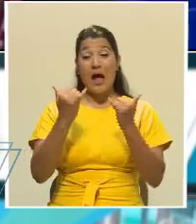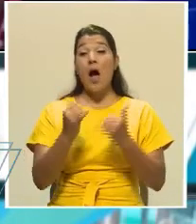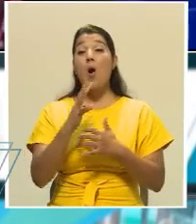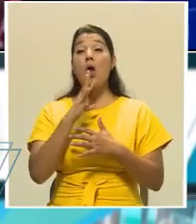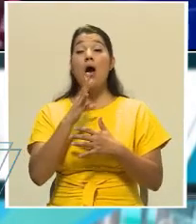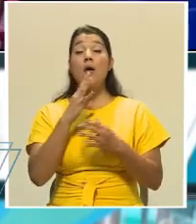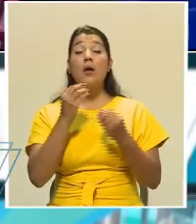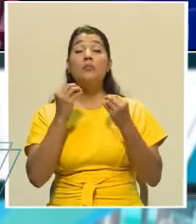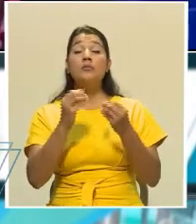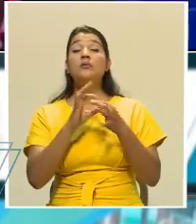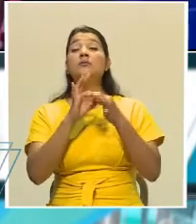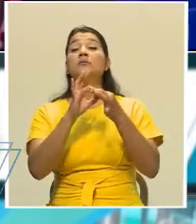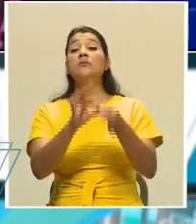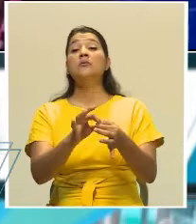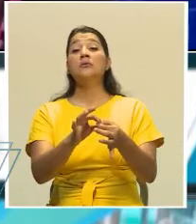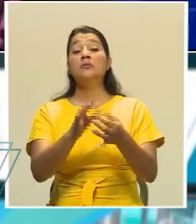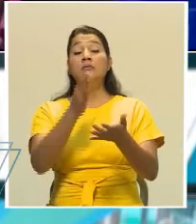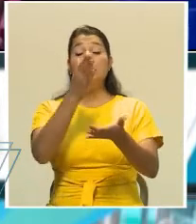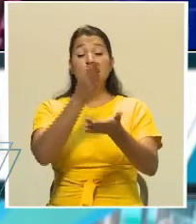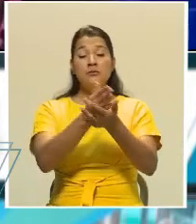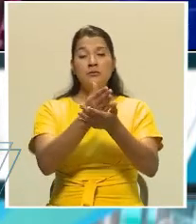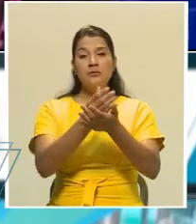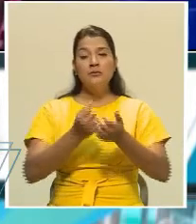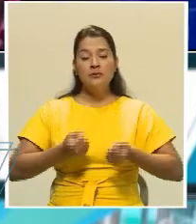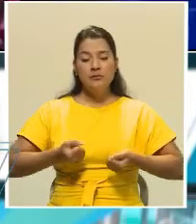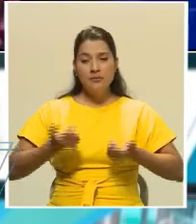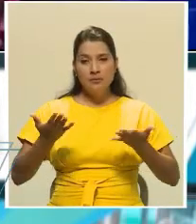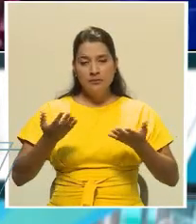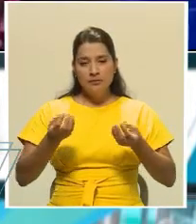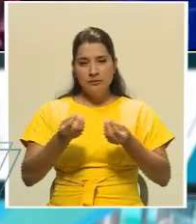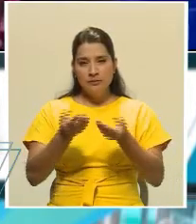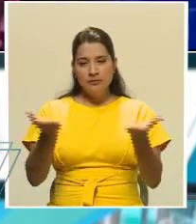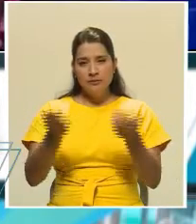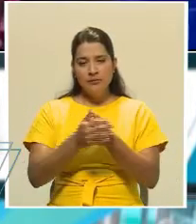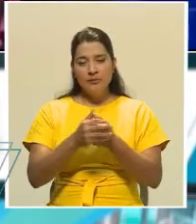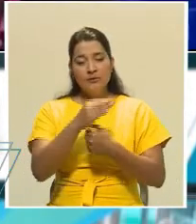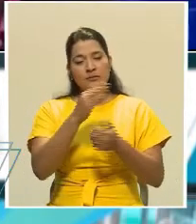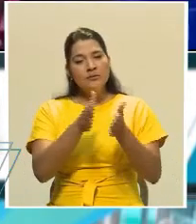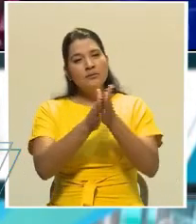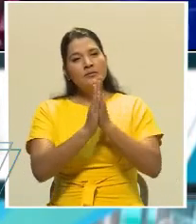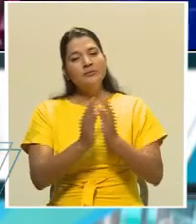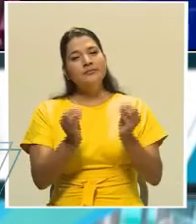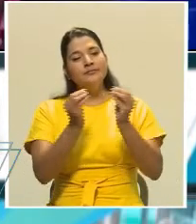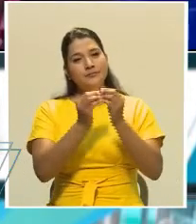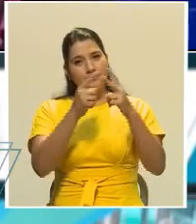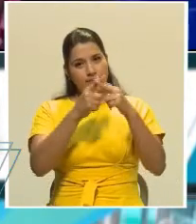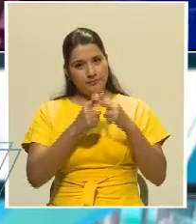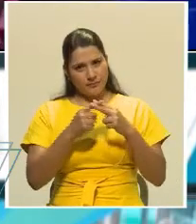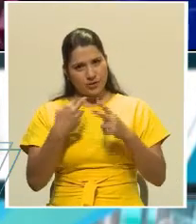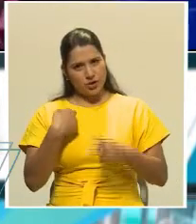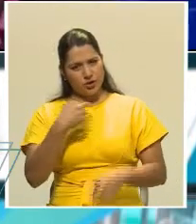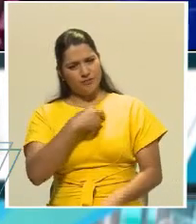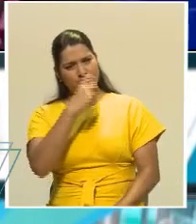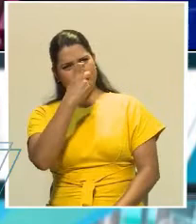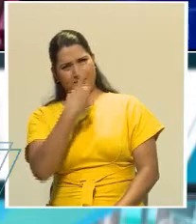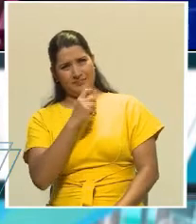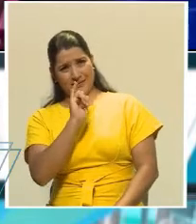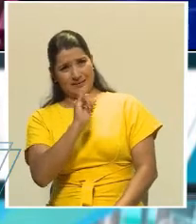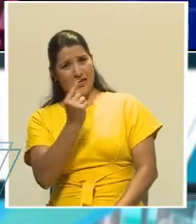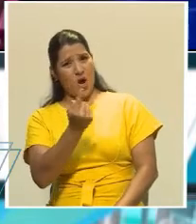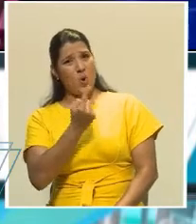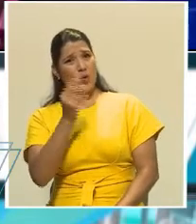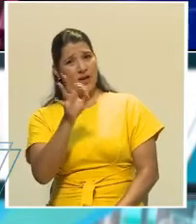recortar gasto público y de tomar nuevas deudas, uno se pregunta si esa es la única vía para